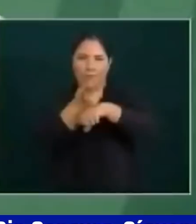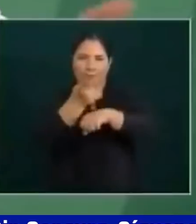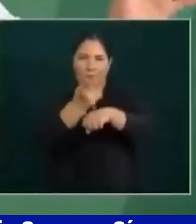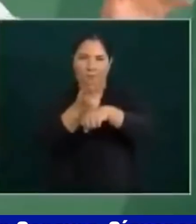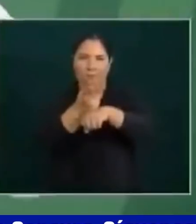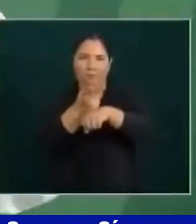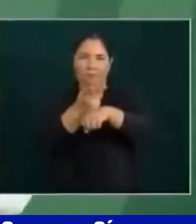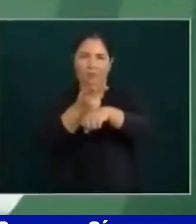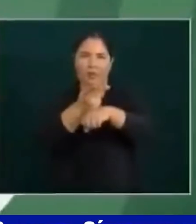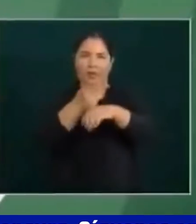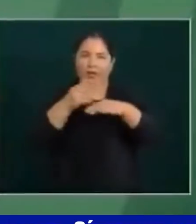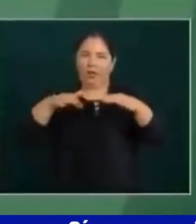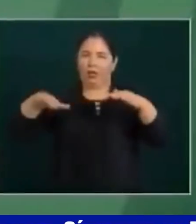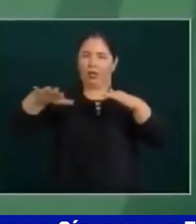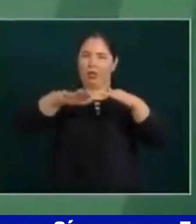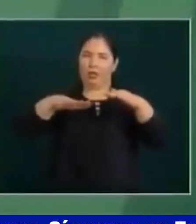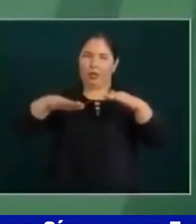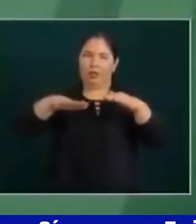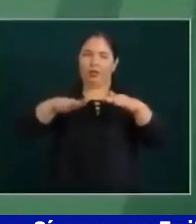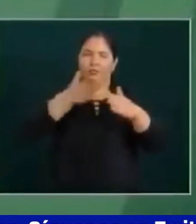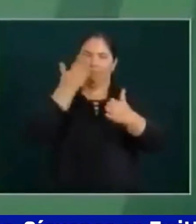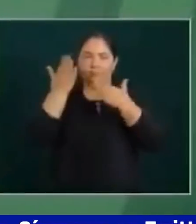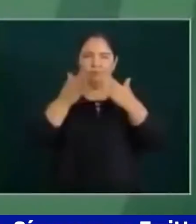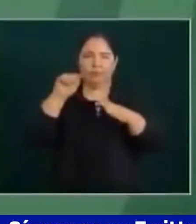que estudian en el nivel medio superior,